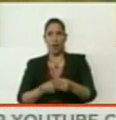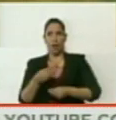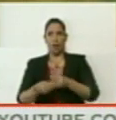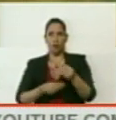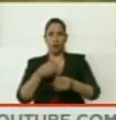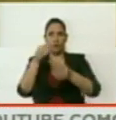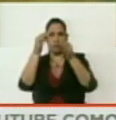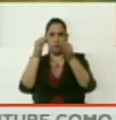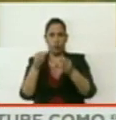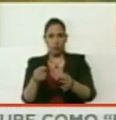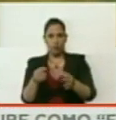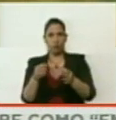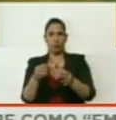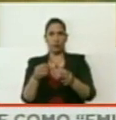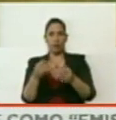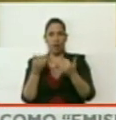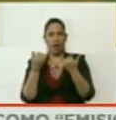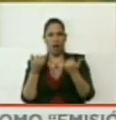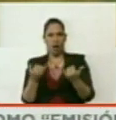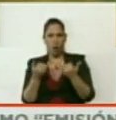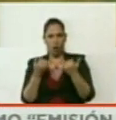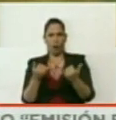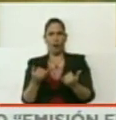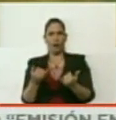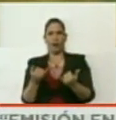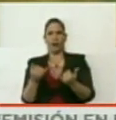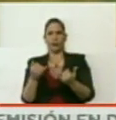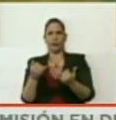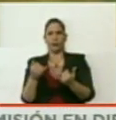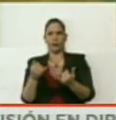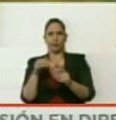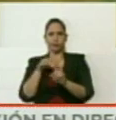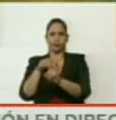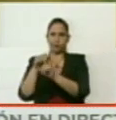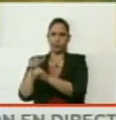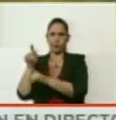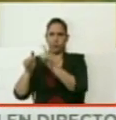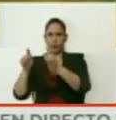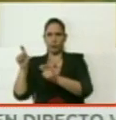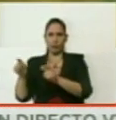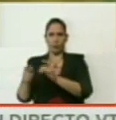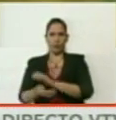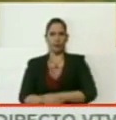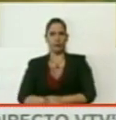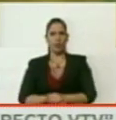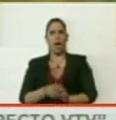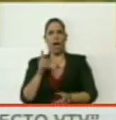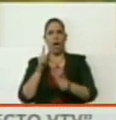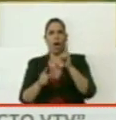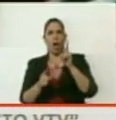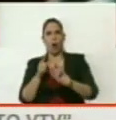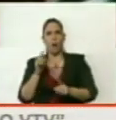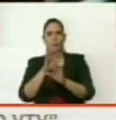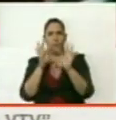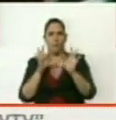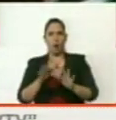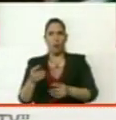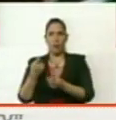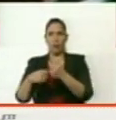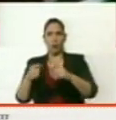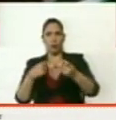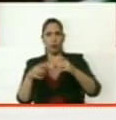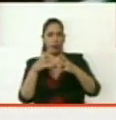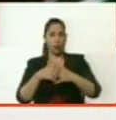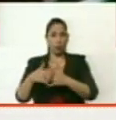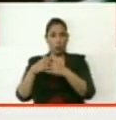formalizarlo, ahora de satanizar a los individuos y a las empresas jurídicas que tengan algún tipo de negocio con los Estados Unidos. Por